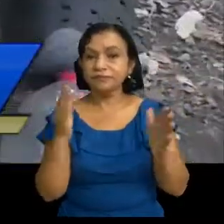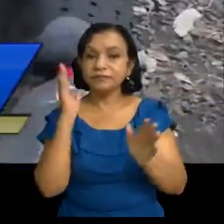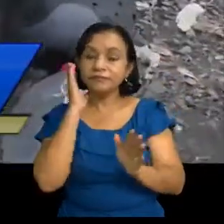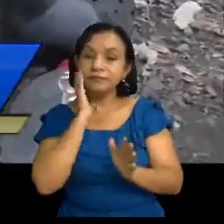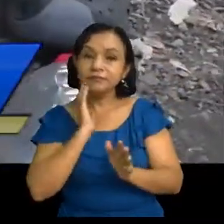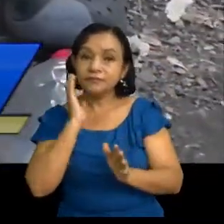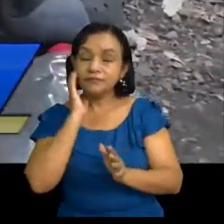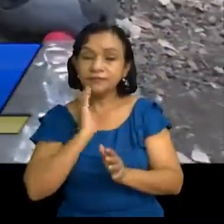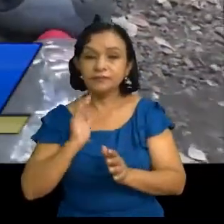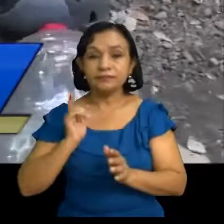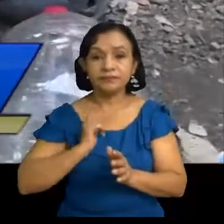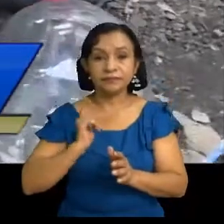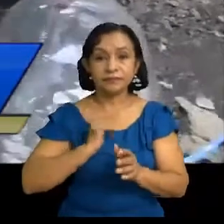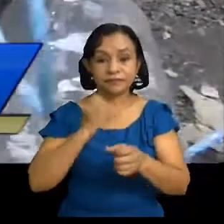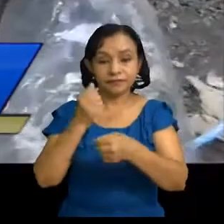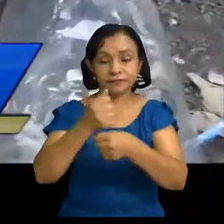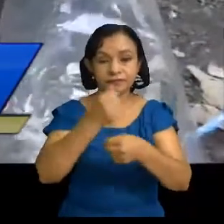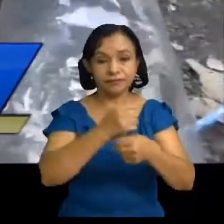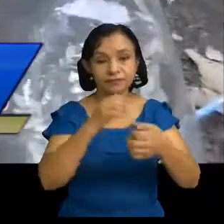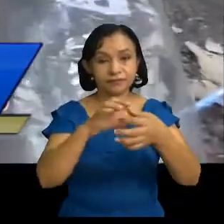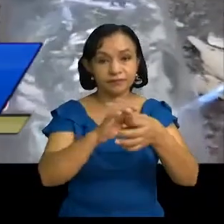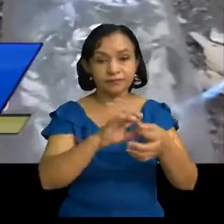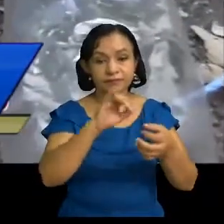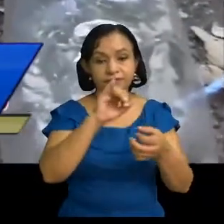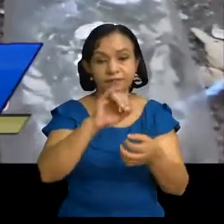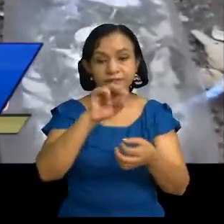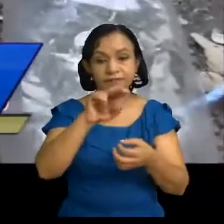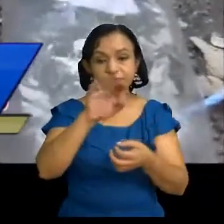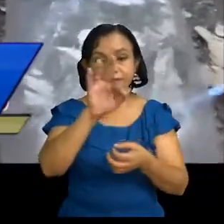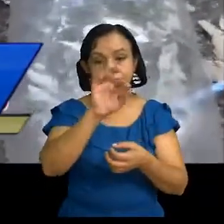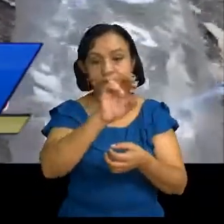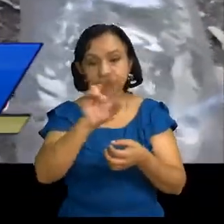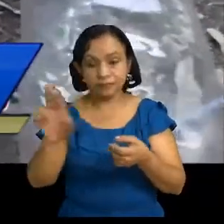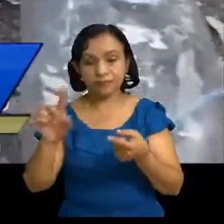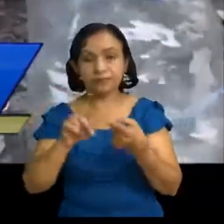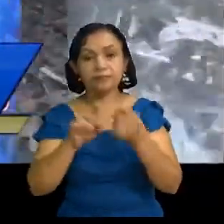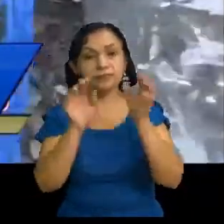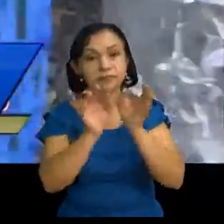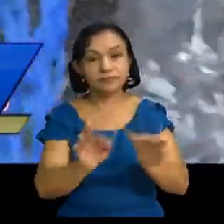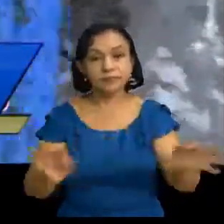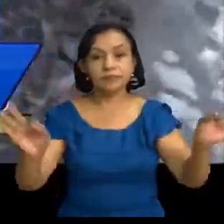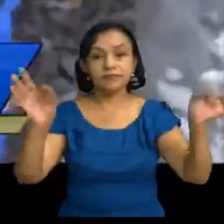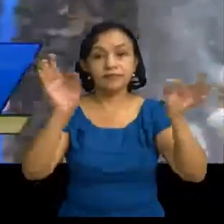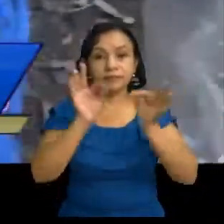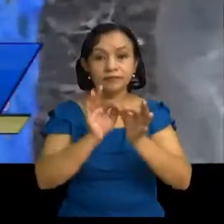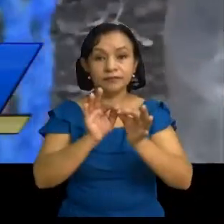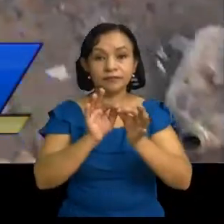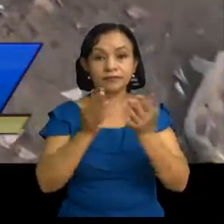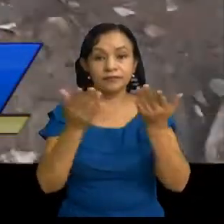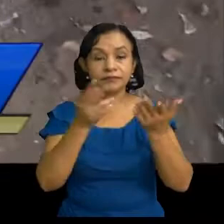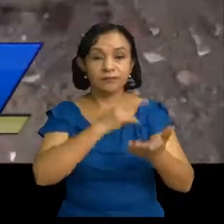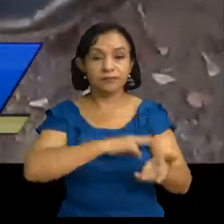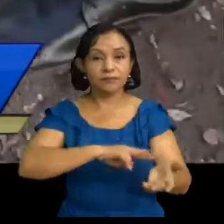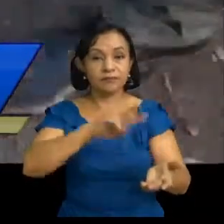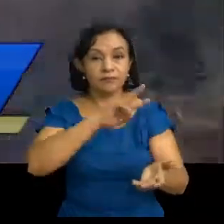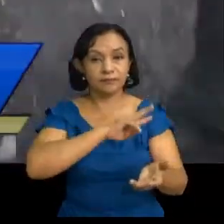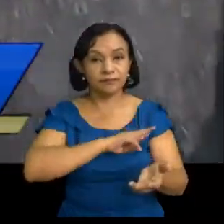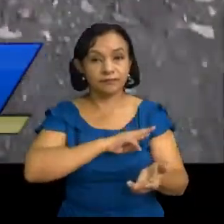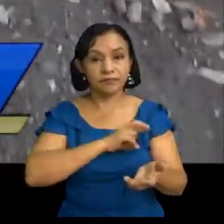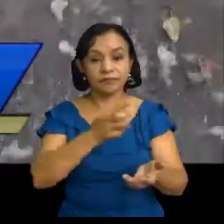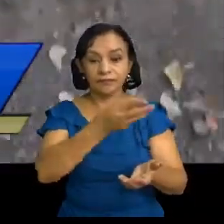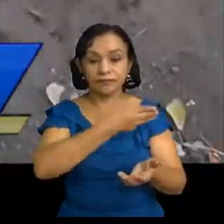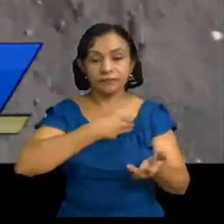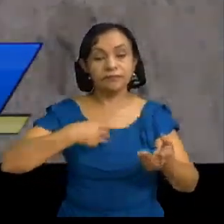que nosotros trabajamos en conjunto con el mezcla el inafor y aquí entra un elemento muy importante en el tema de formación de valores y ese ministerio